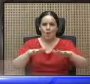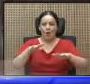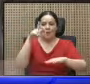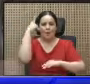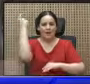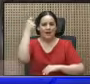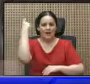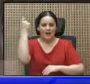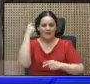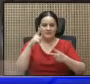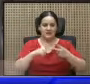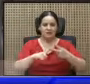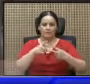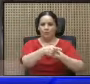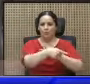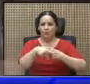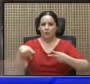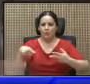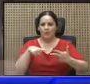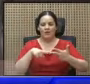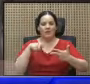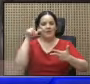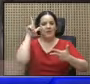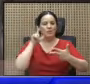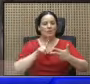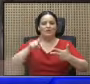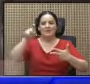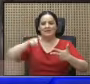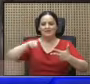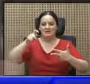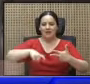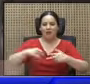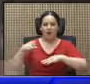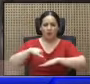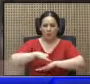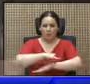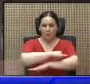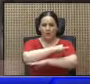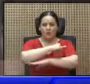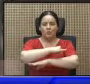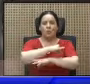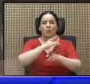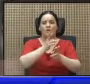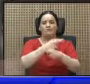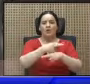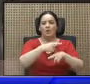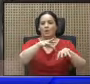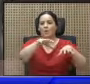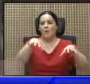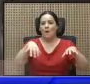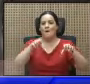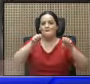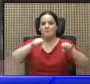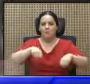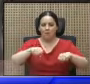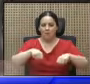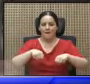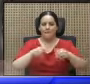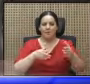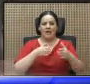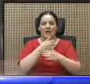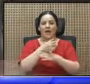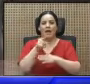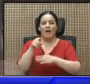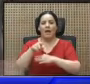Arenas y Limón. Se requieren aeropuertos regionales donde podamos acceder a vuelos